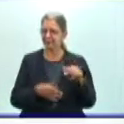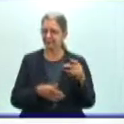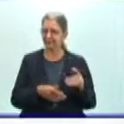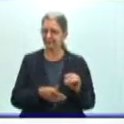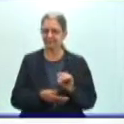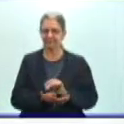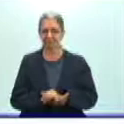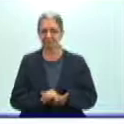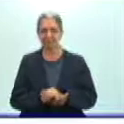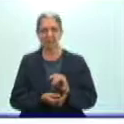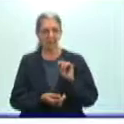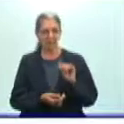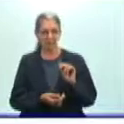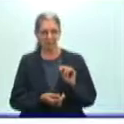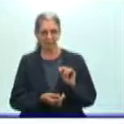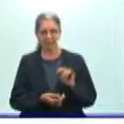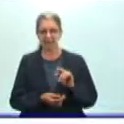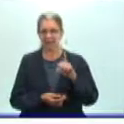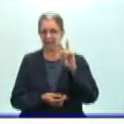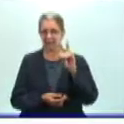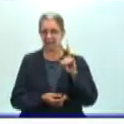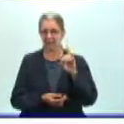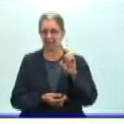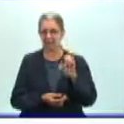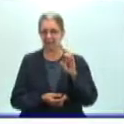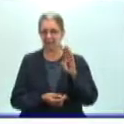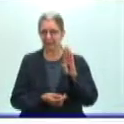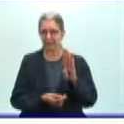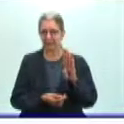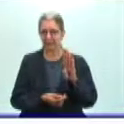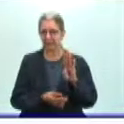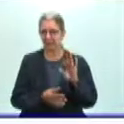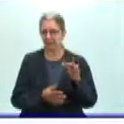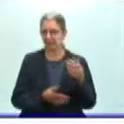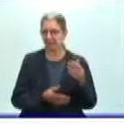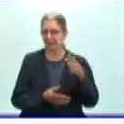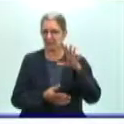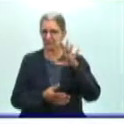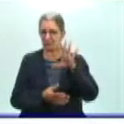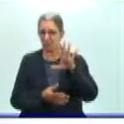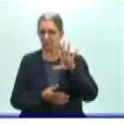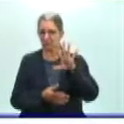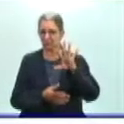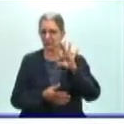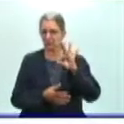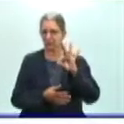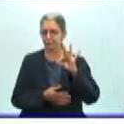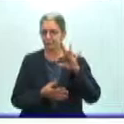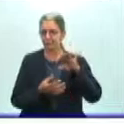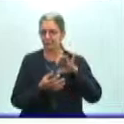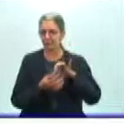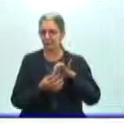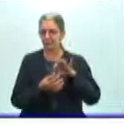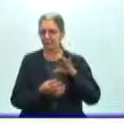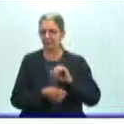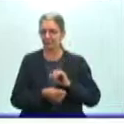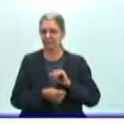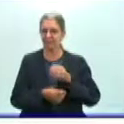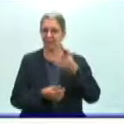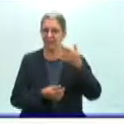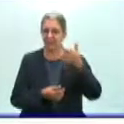este caso, el ángulo DEB es igual a 58 grados y vas a calcular la amplitud del ángulo